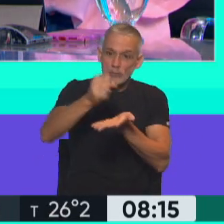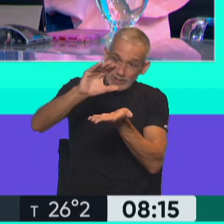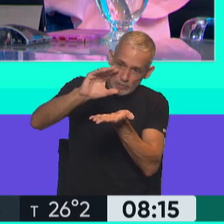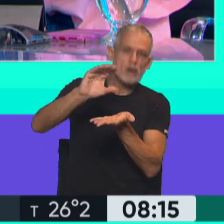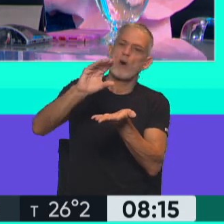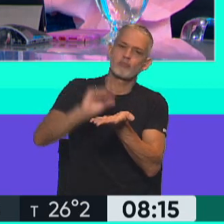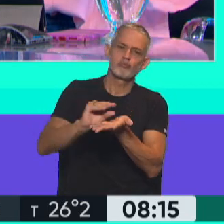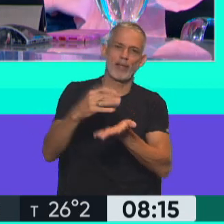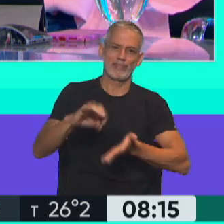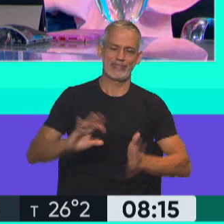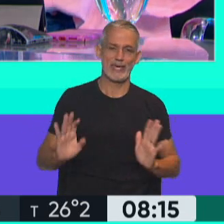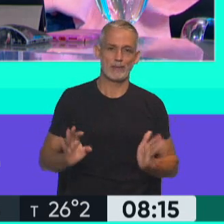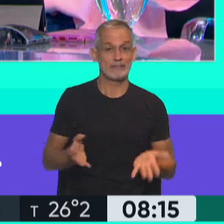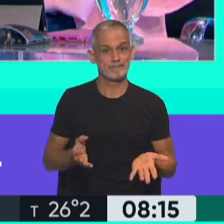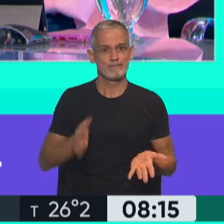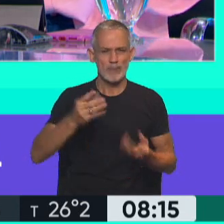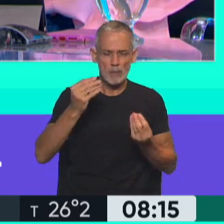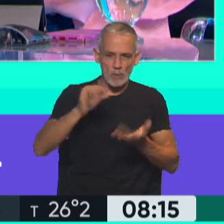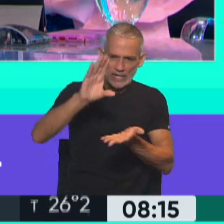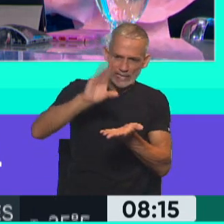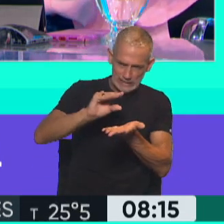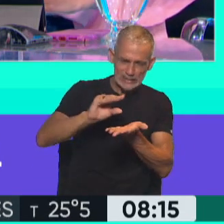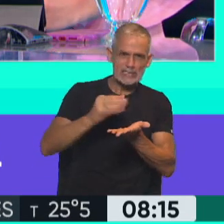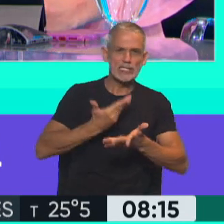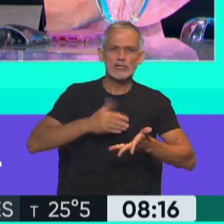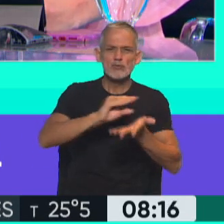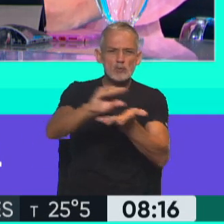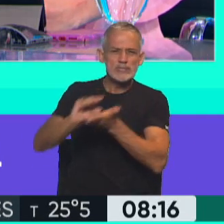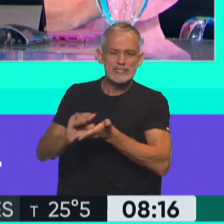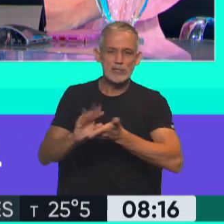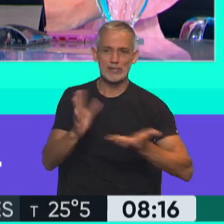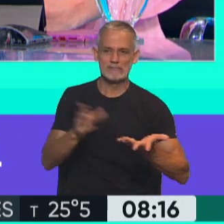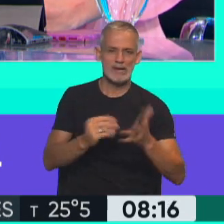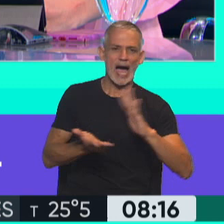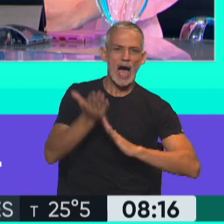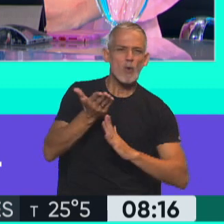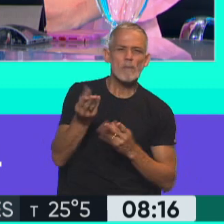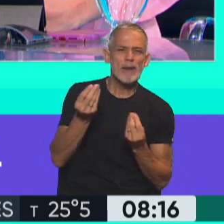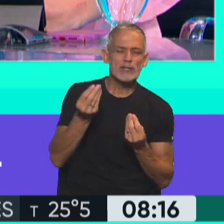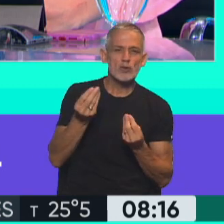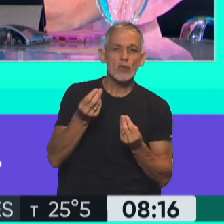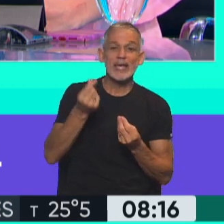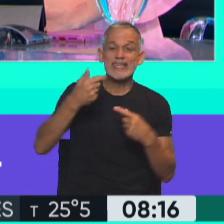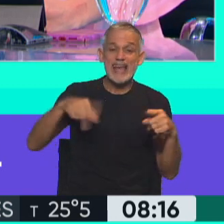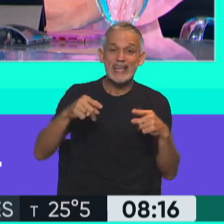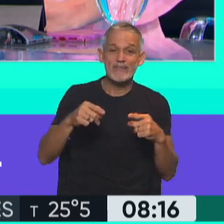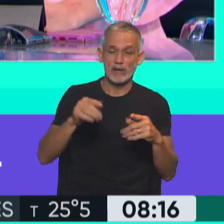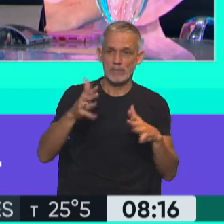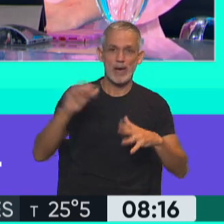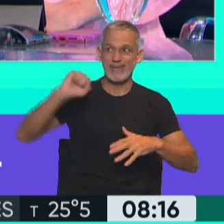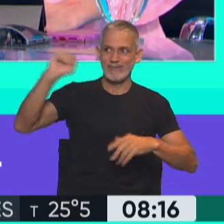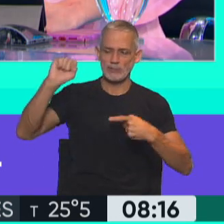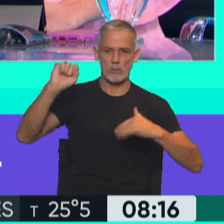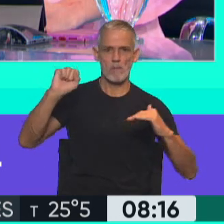Fondo Monetario. El tema es que para hacer ese recorte, lo que vos tenés que aumentar de tarifas es por encima de la